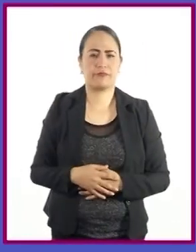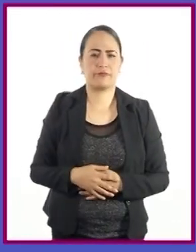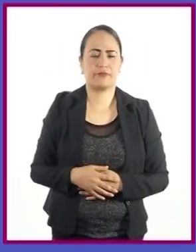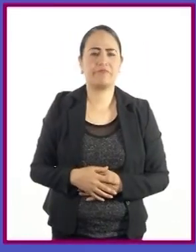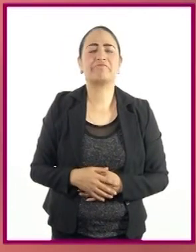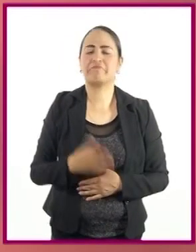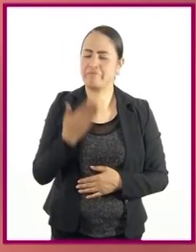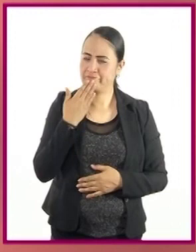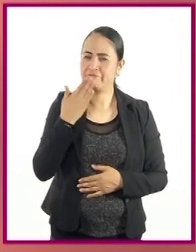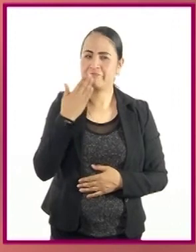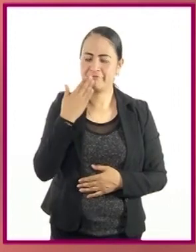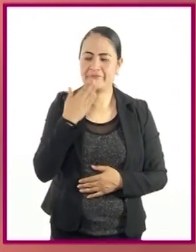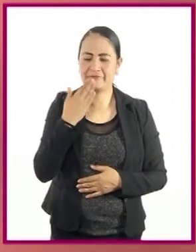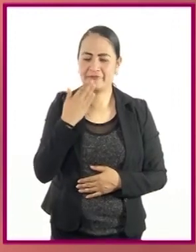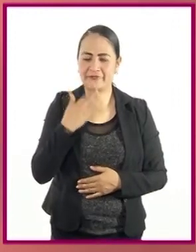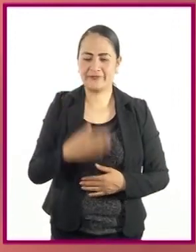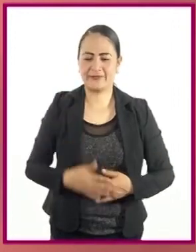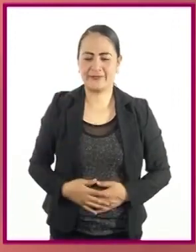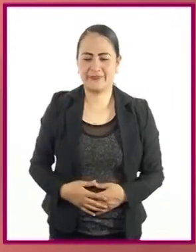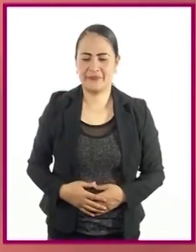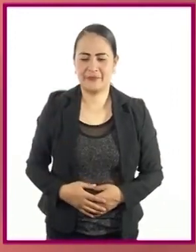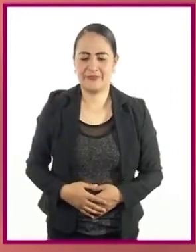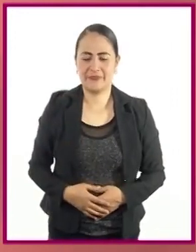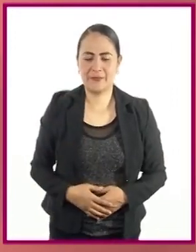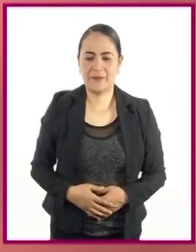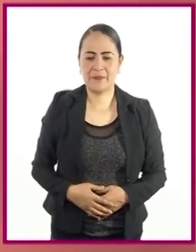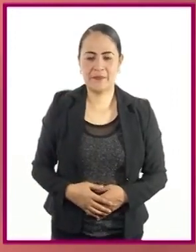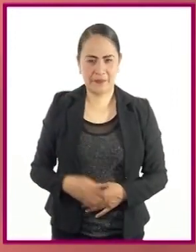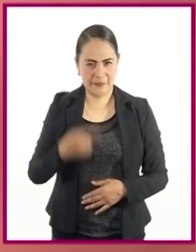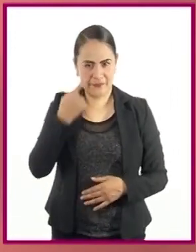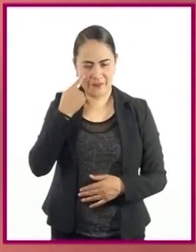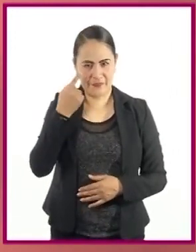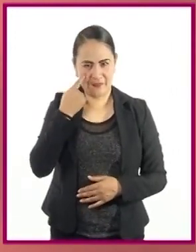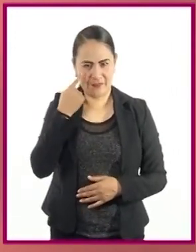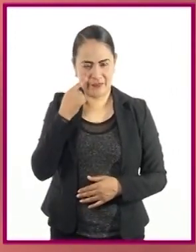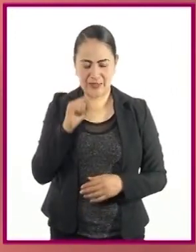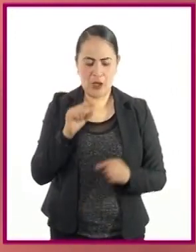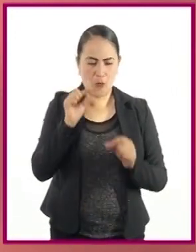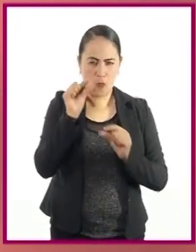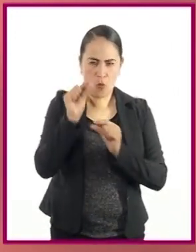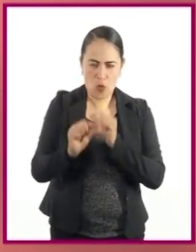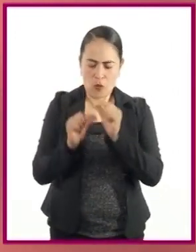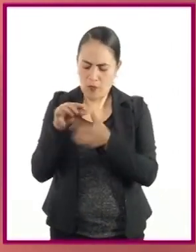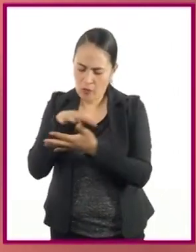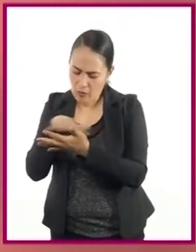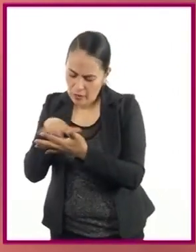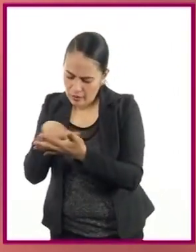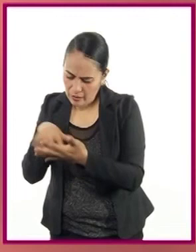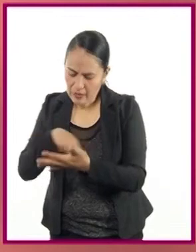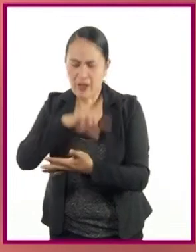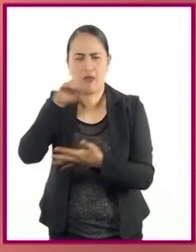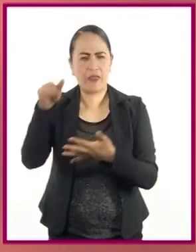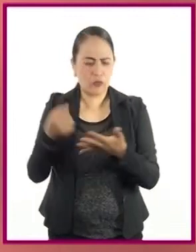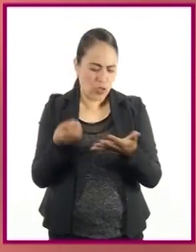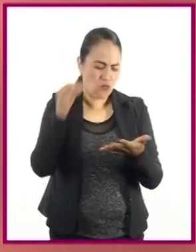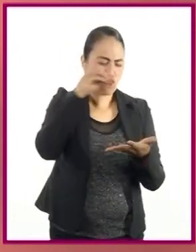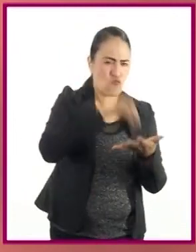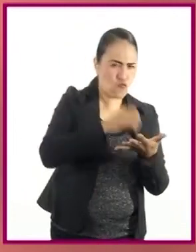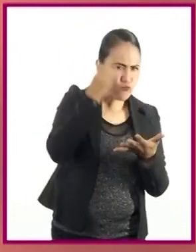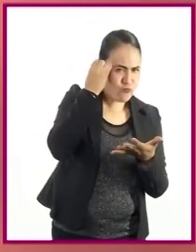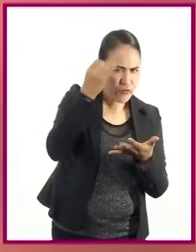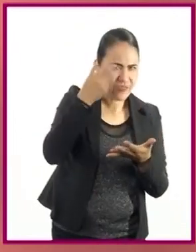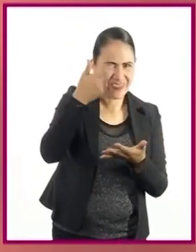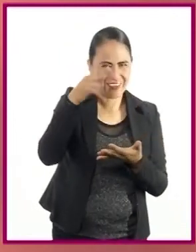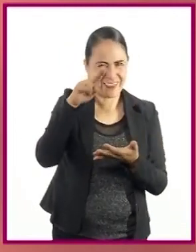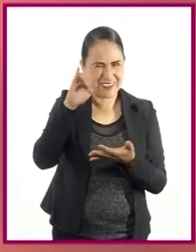¡Excelente trabajo! ¿Viste cómo todos estos elementos los podemos ir adaptando como mejor nos parezca?